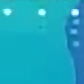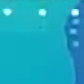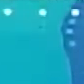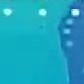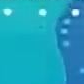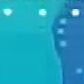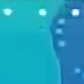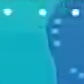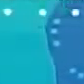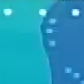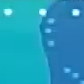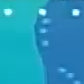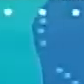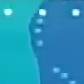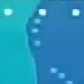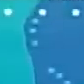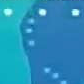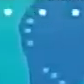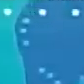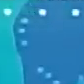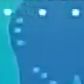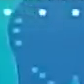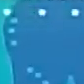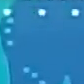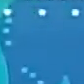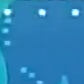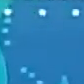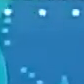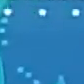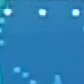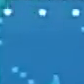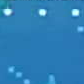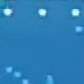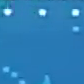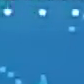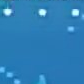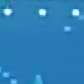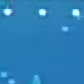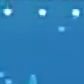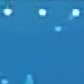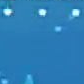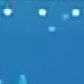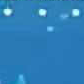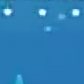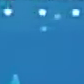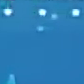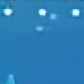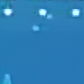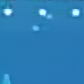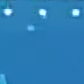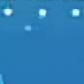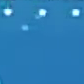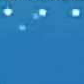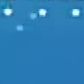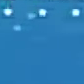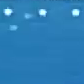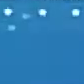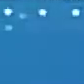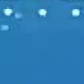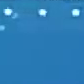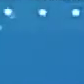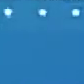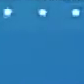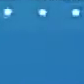es entre el gobierno y un sector de oposición que ha participado de todas las aventuras